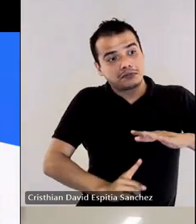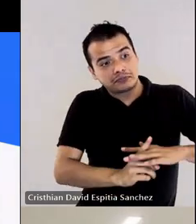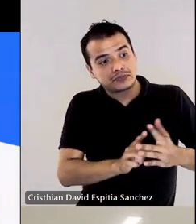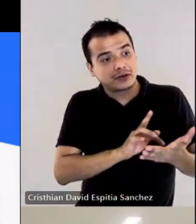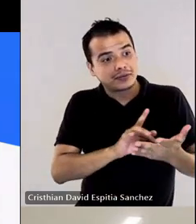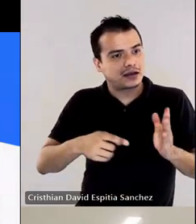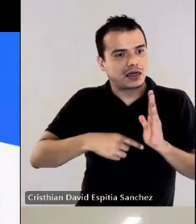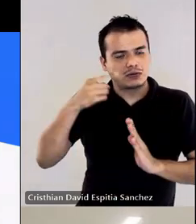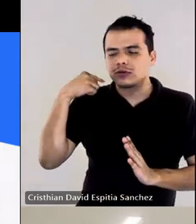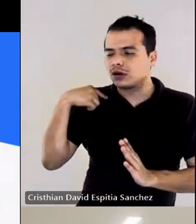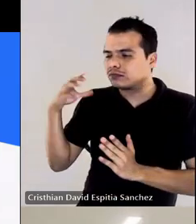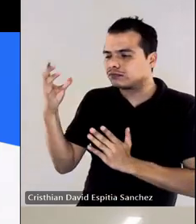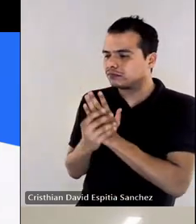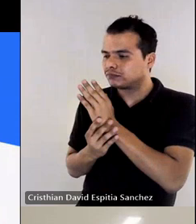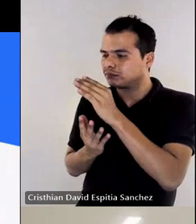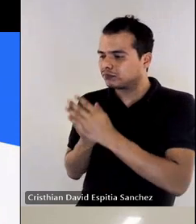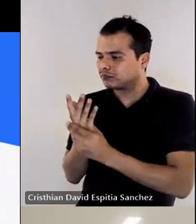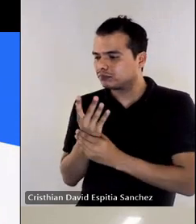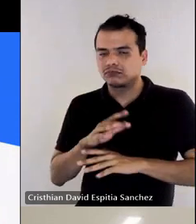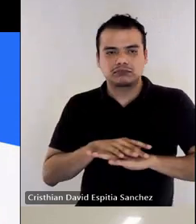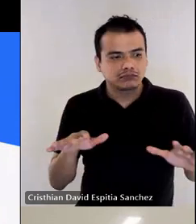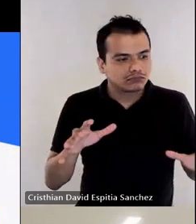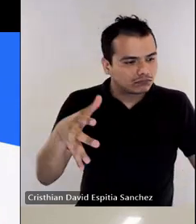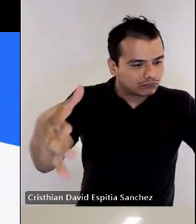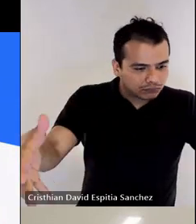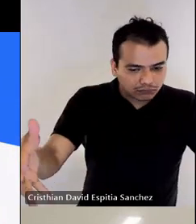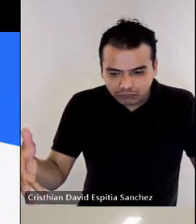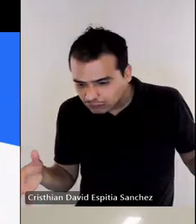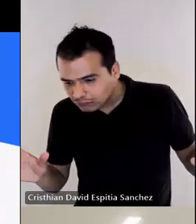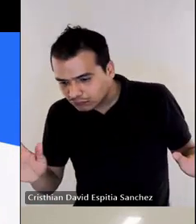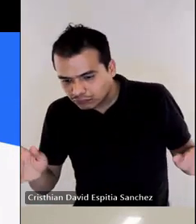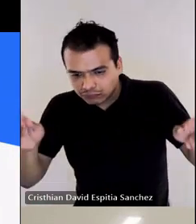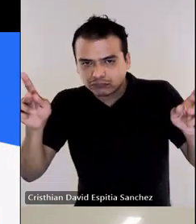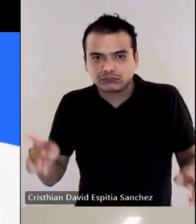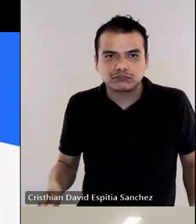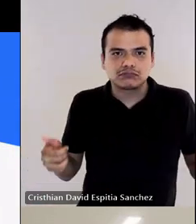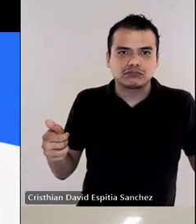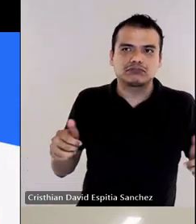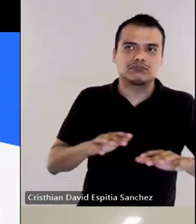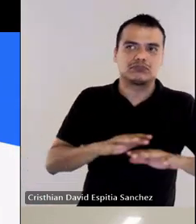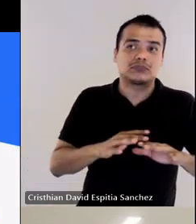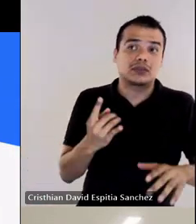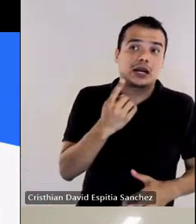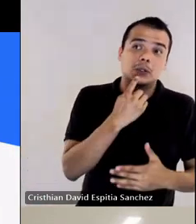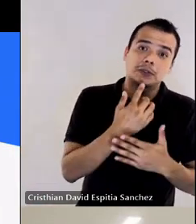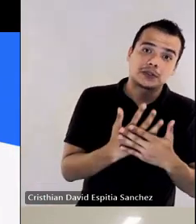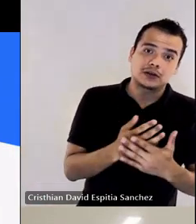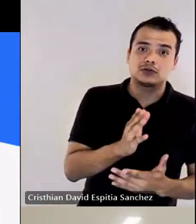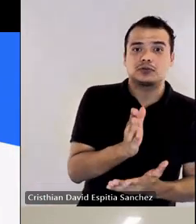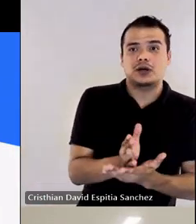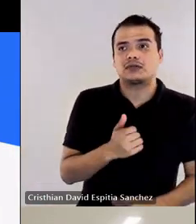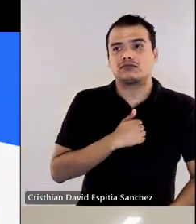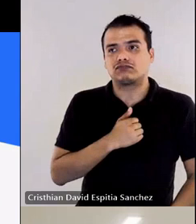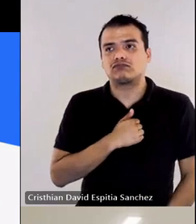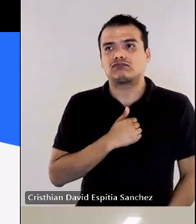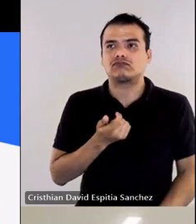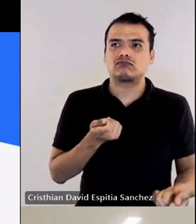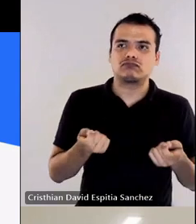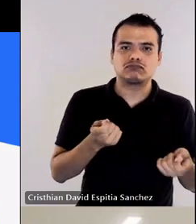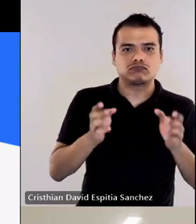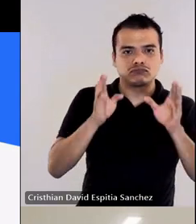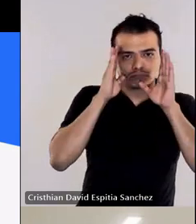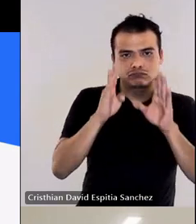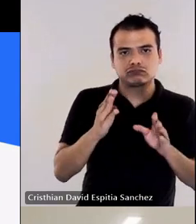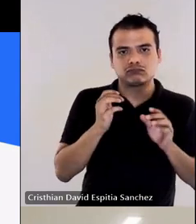calzo y ya estoy listo para empezar a manipular, a tocar en caso de que ya haya presencia de sangre. Yo ya estoy protegido y voy a, también a proteger